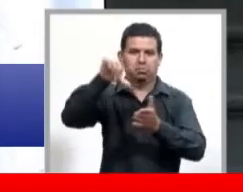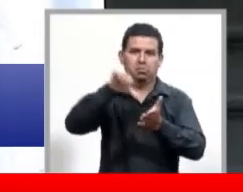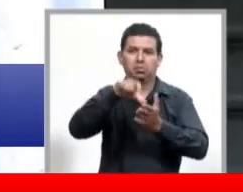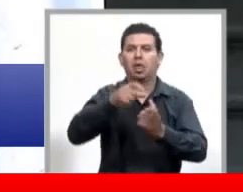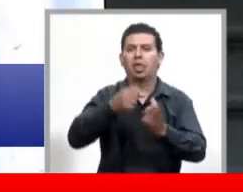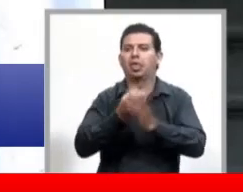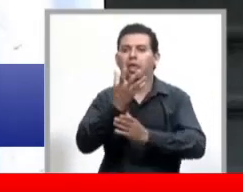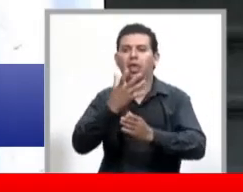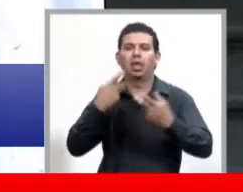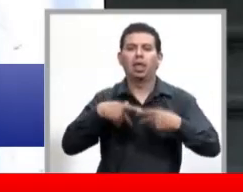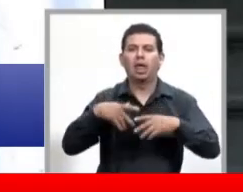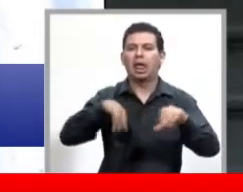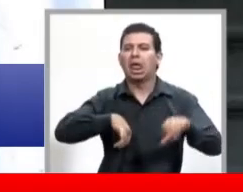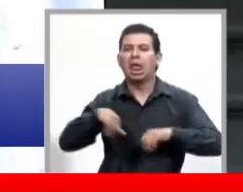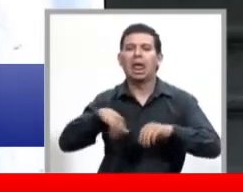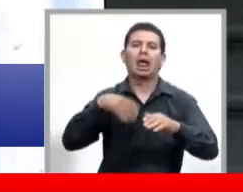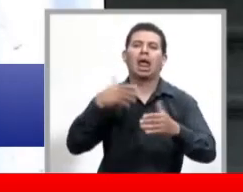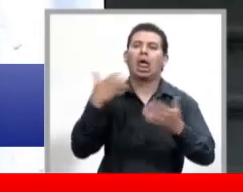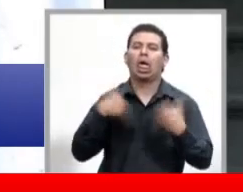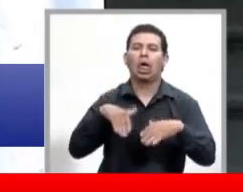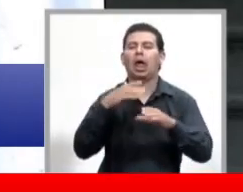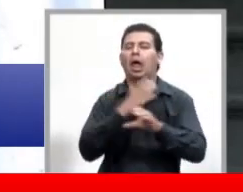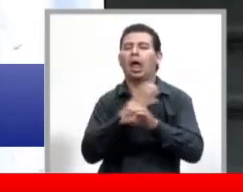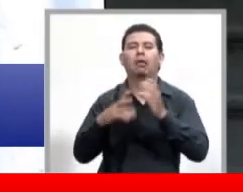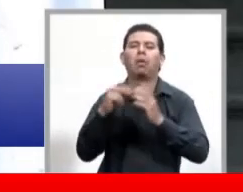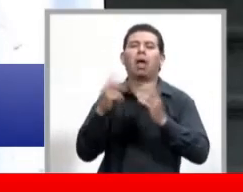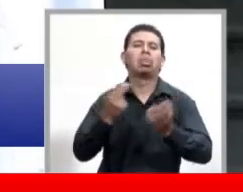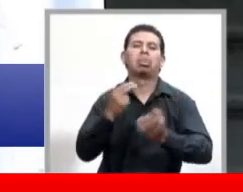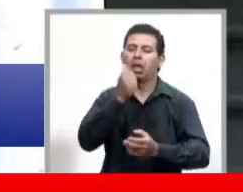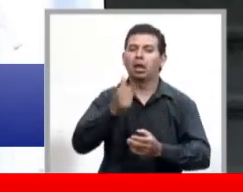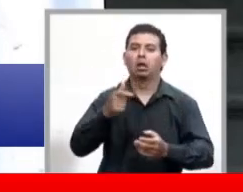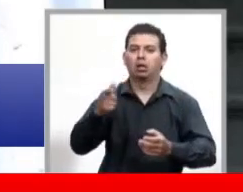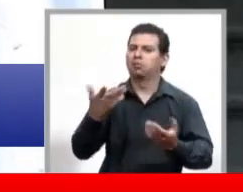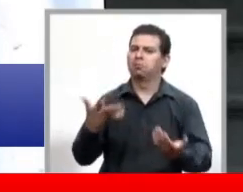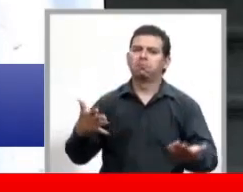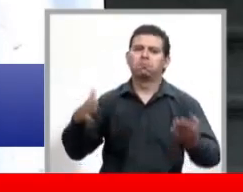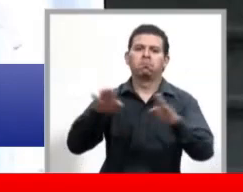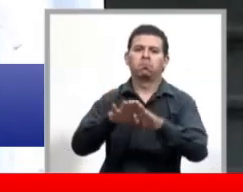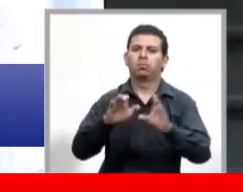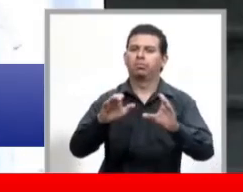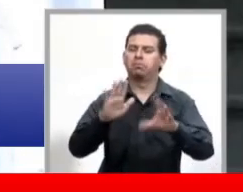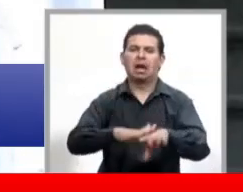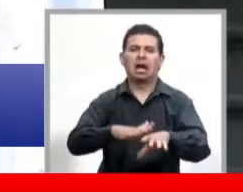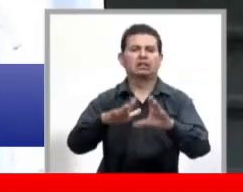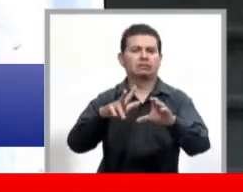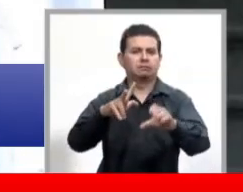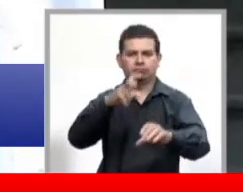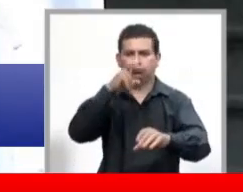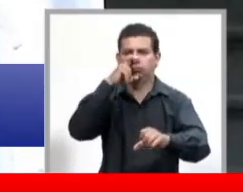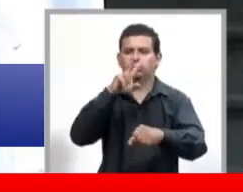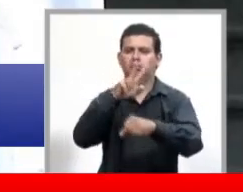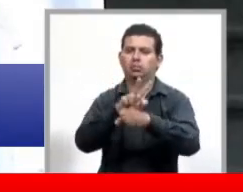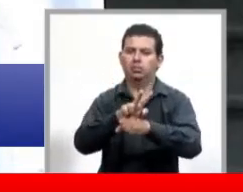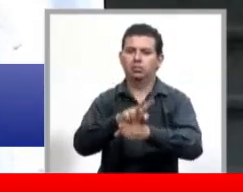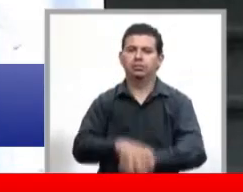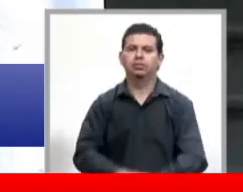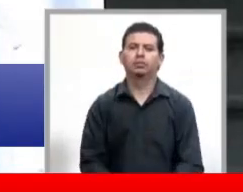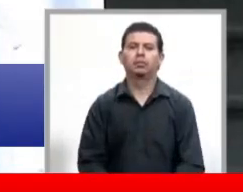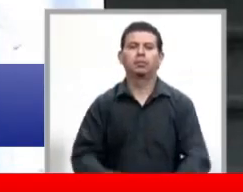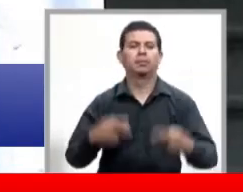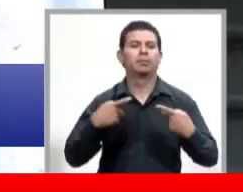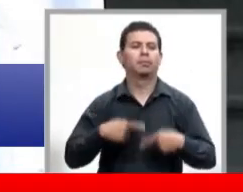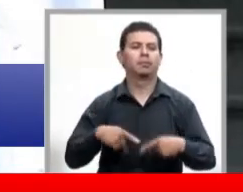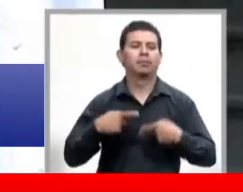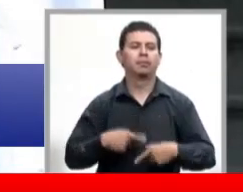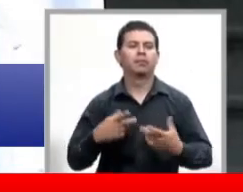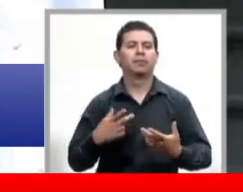no esté realizando una actividad esencial o que tenga un domicilio formal ahí. Cualquier persona